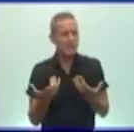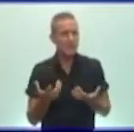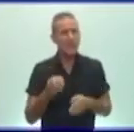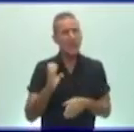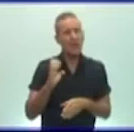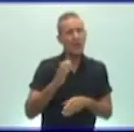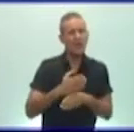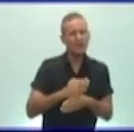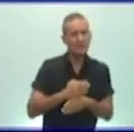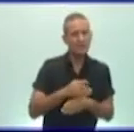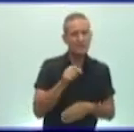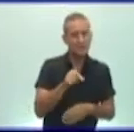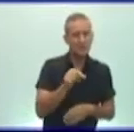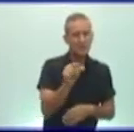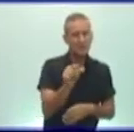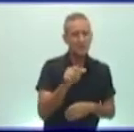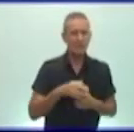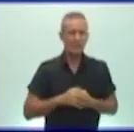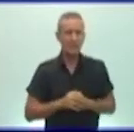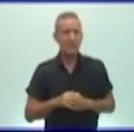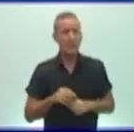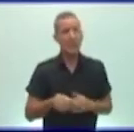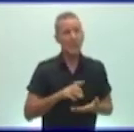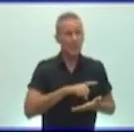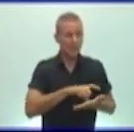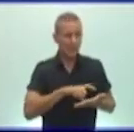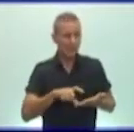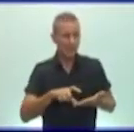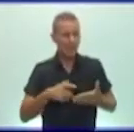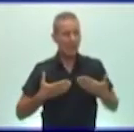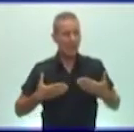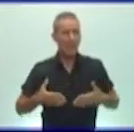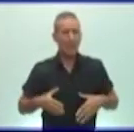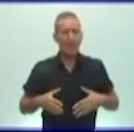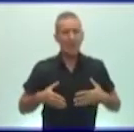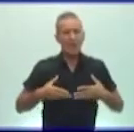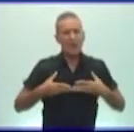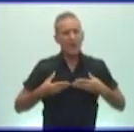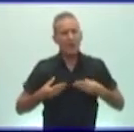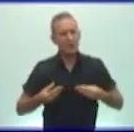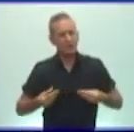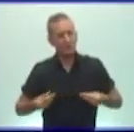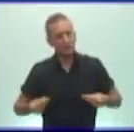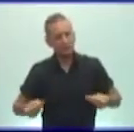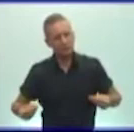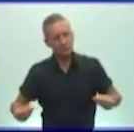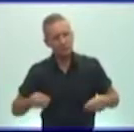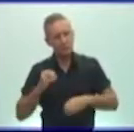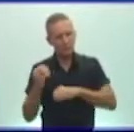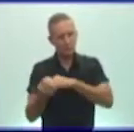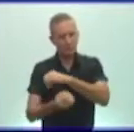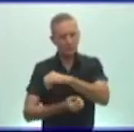este término. En el texto, la palabra mansa puede sustituirse por